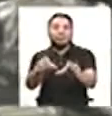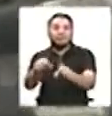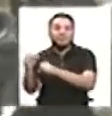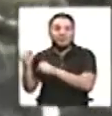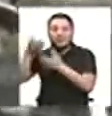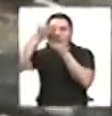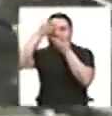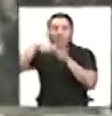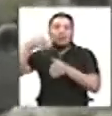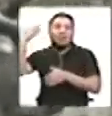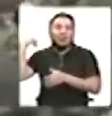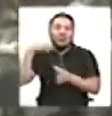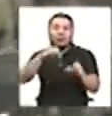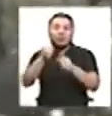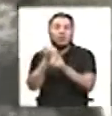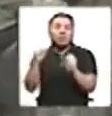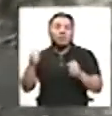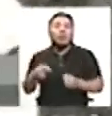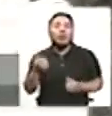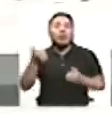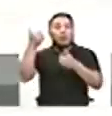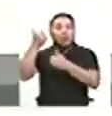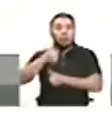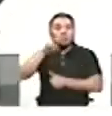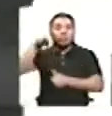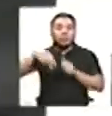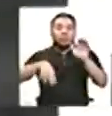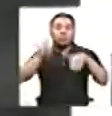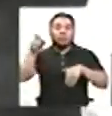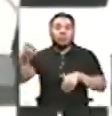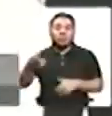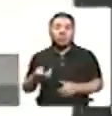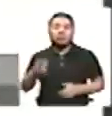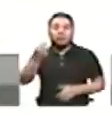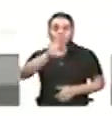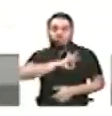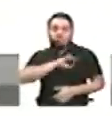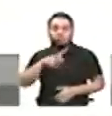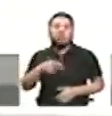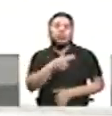En agosto del 2014 fue reconocido como comandante del Comando Especial del BRAEM.